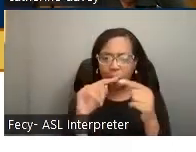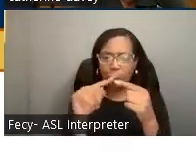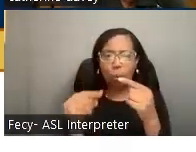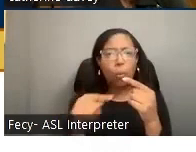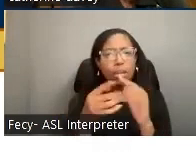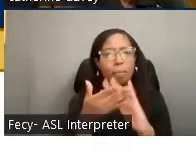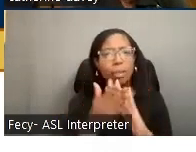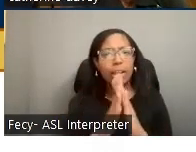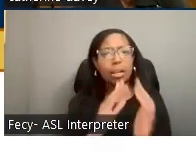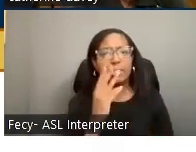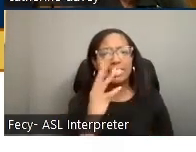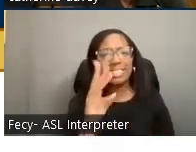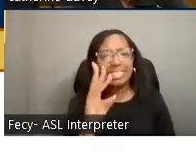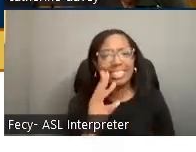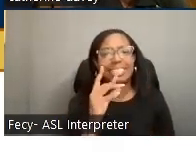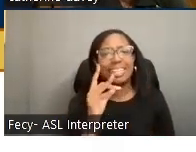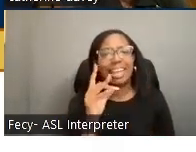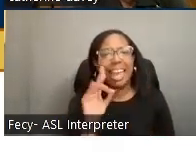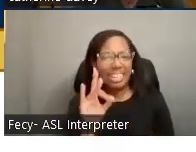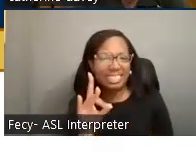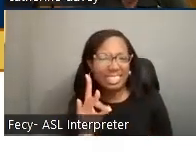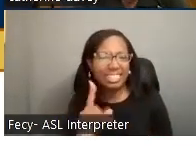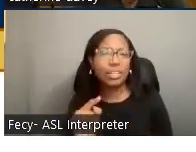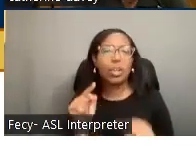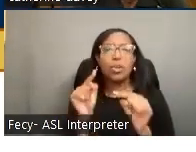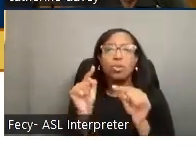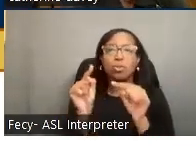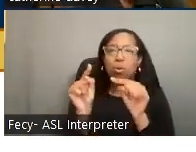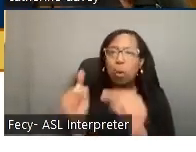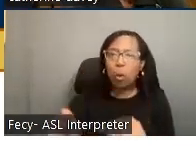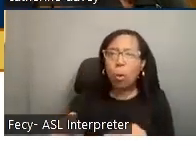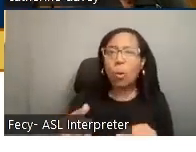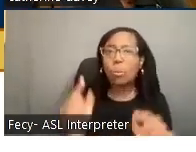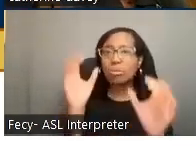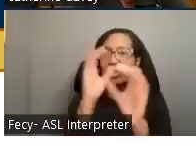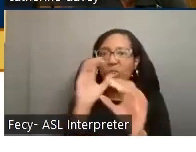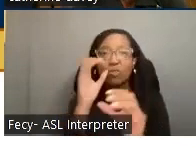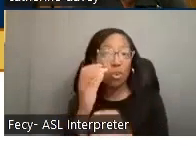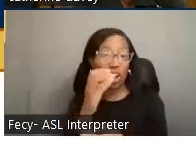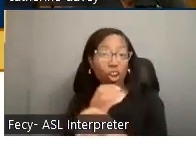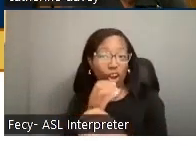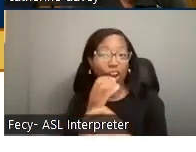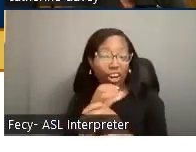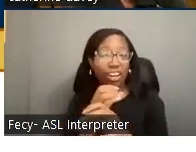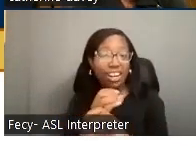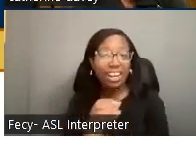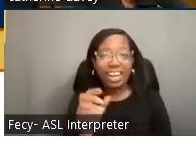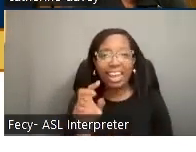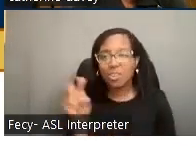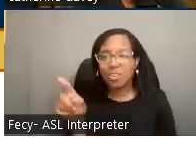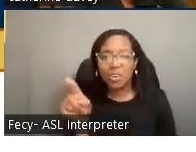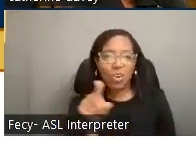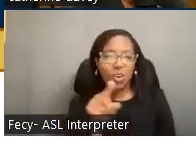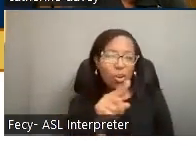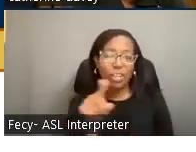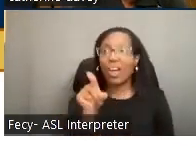18 años y ustedes fueron a lo de su mamá, fueron al parqueo, tal vez era un parqueo donde venden carros usados, si eran como mi